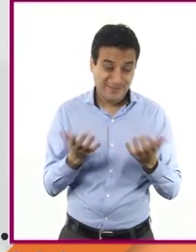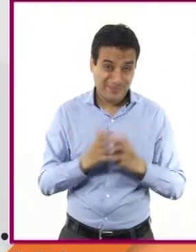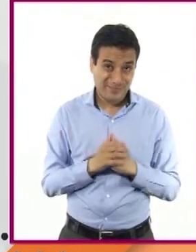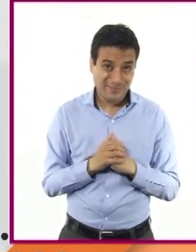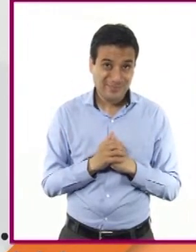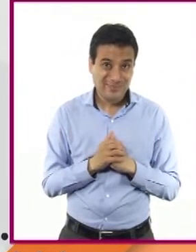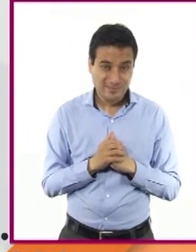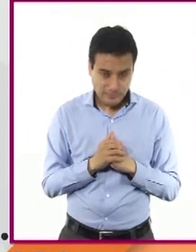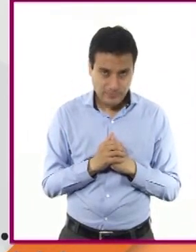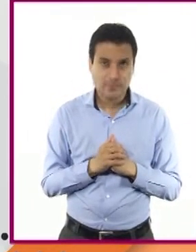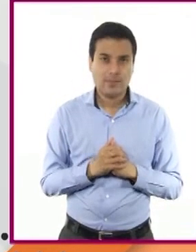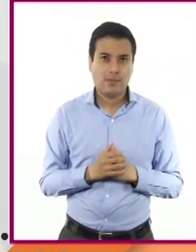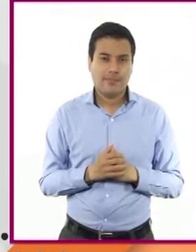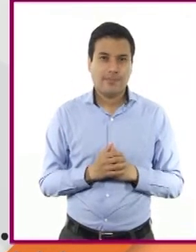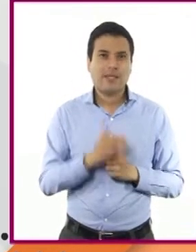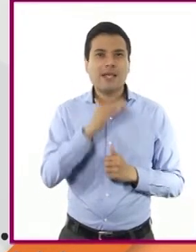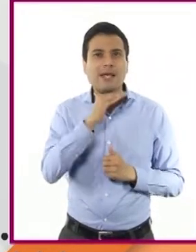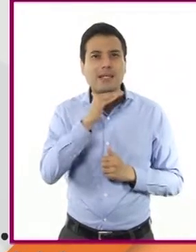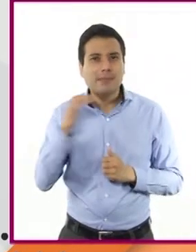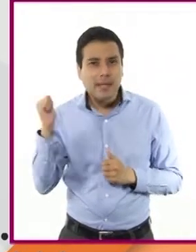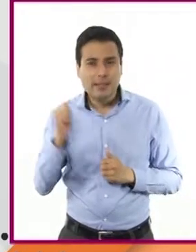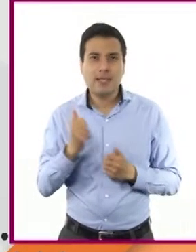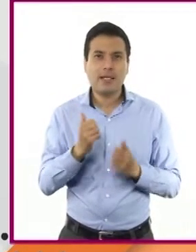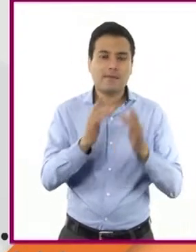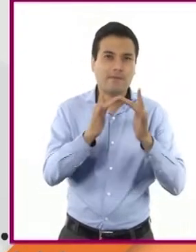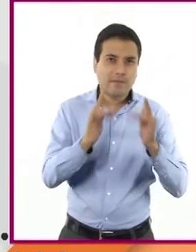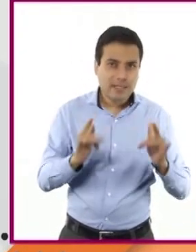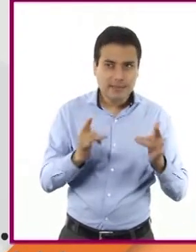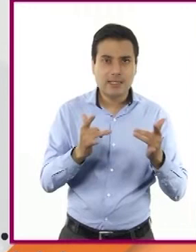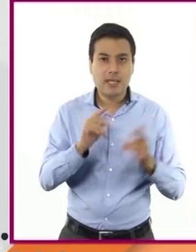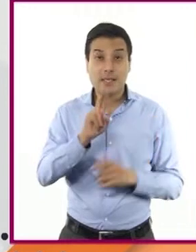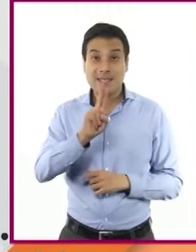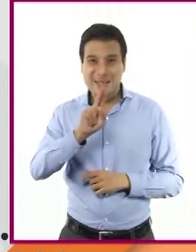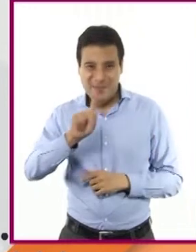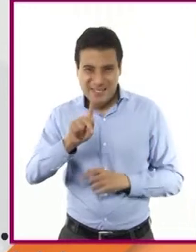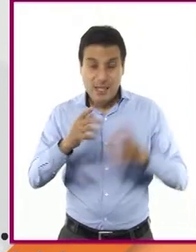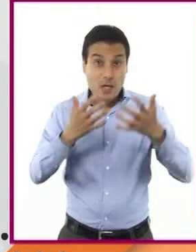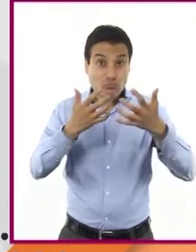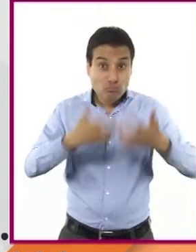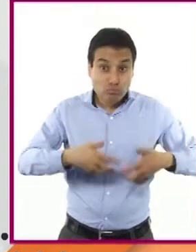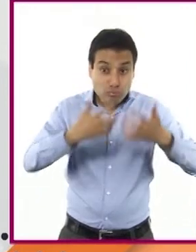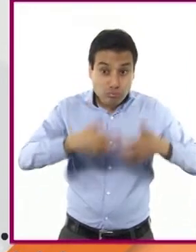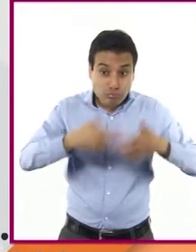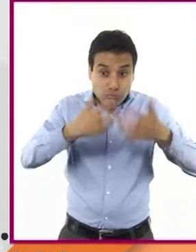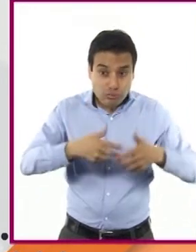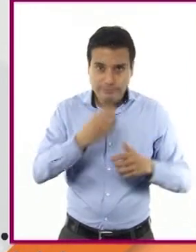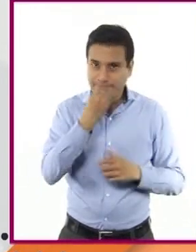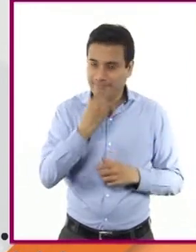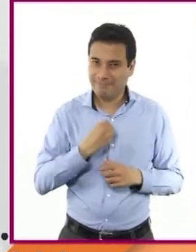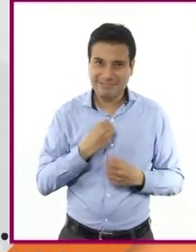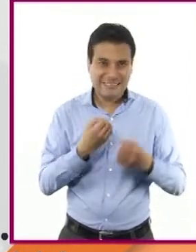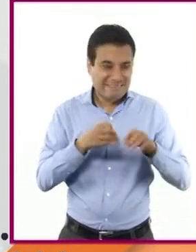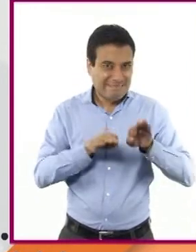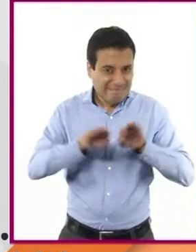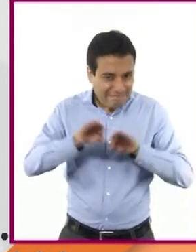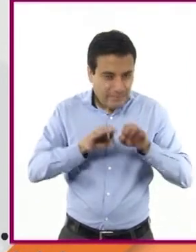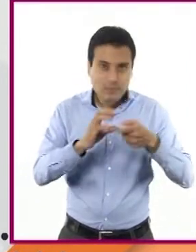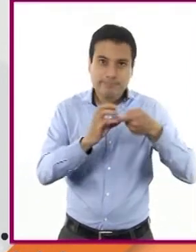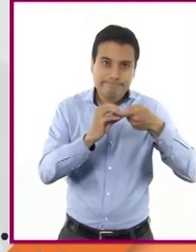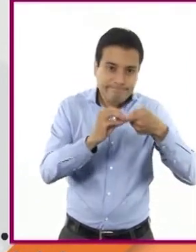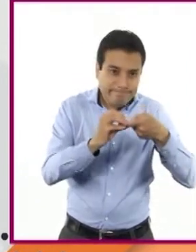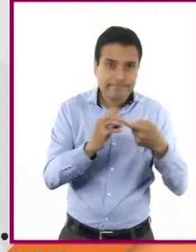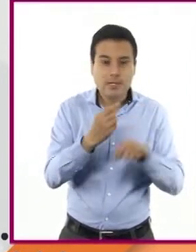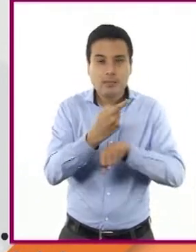bélicas, muchas industrias en Alemania, Francia y Gran Bretaña tuvieron que destinarse completamente a la guerra, teniendo